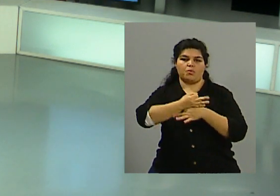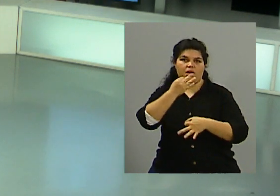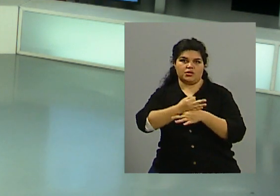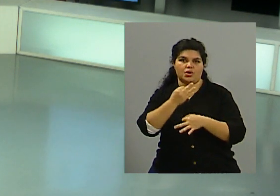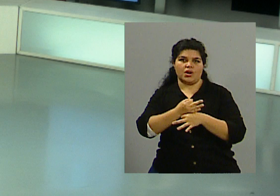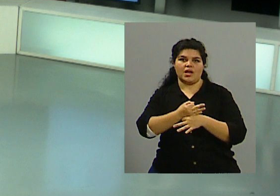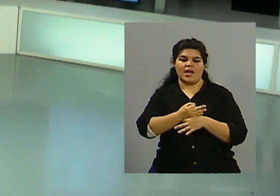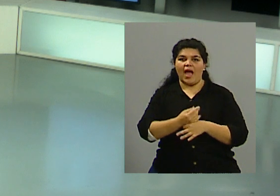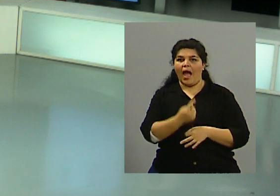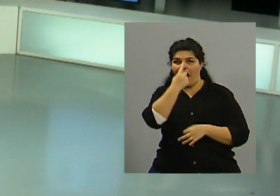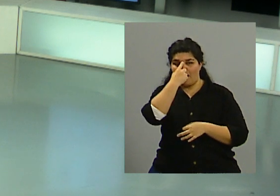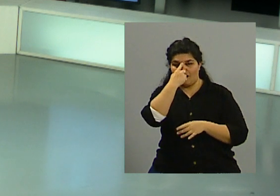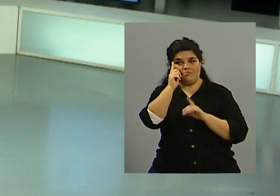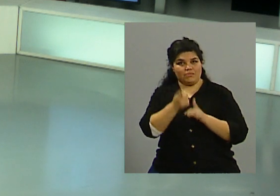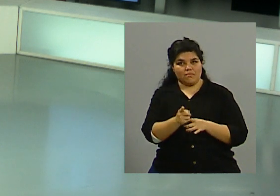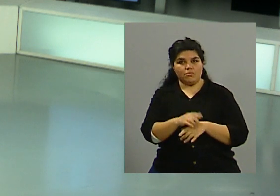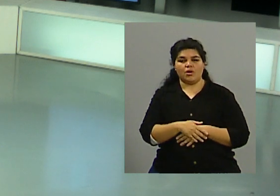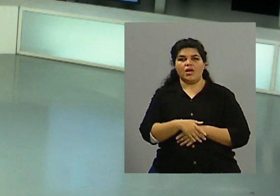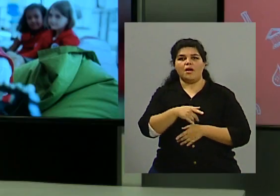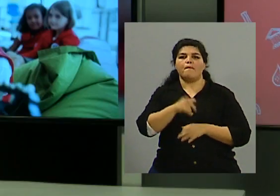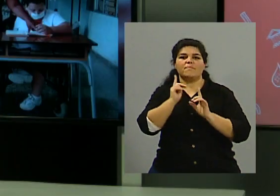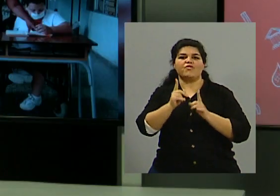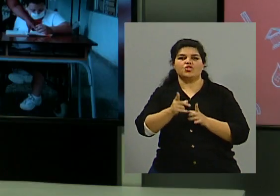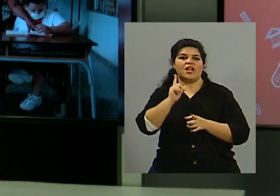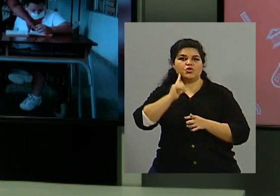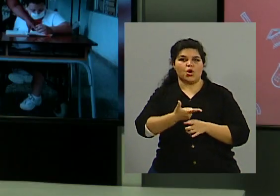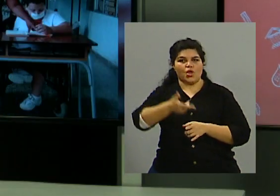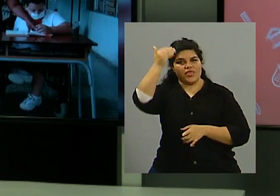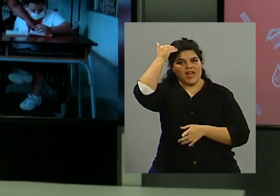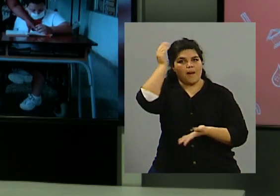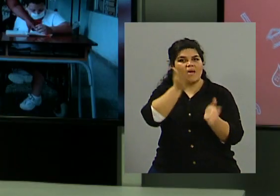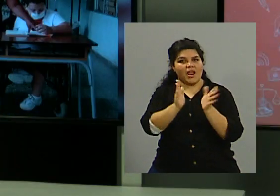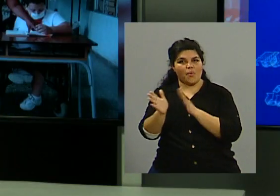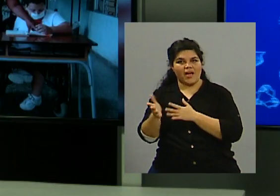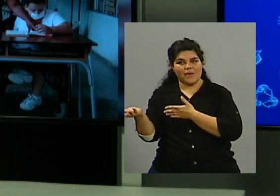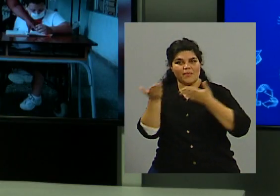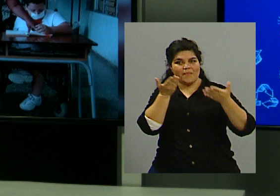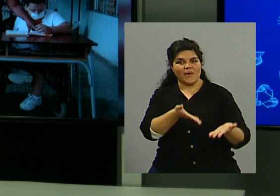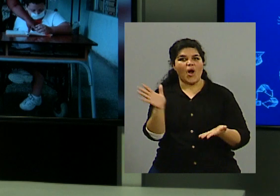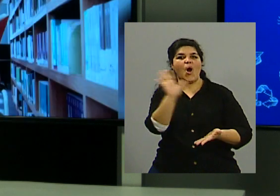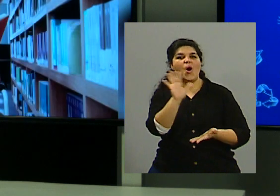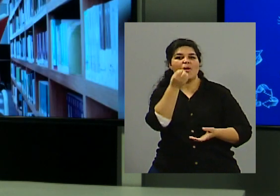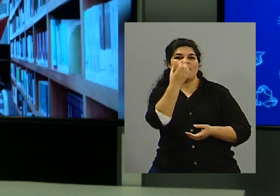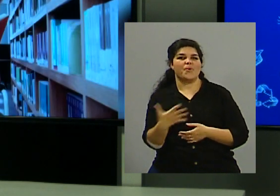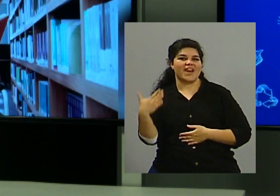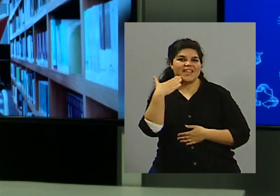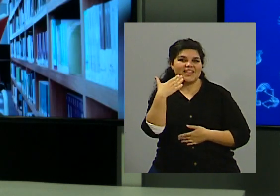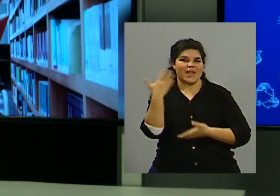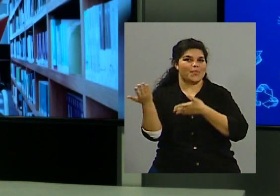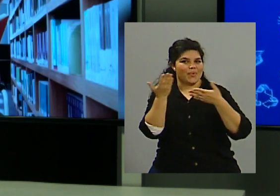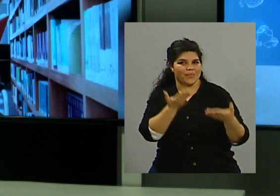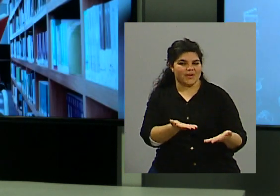en sordos y en terapia del lenguaje. Es por eso que le damos la bienvenida a Apuntes. ¿Cómo le va, Ana? Buenas tardes y